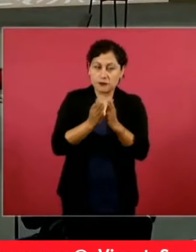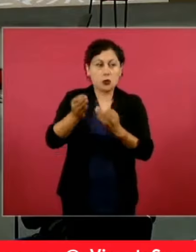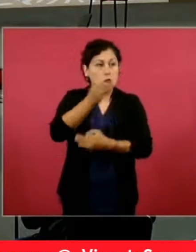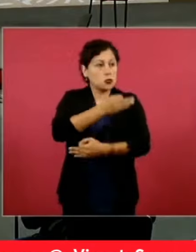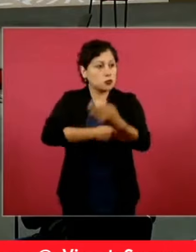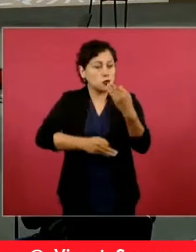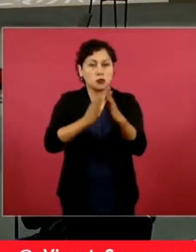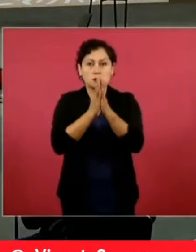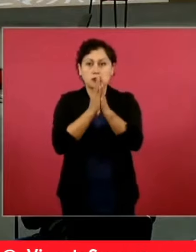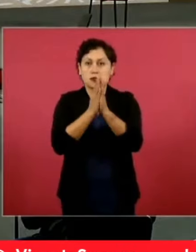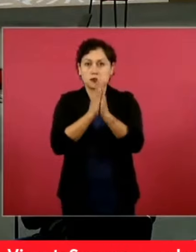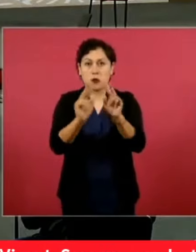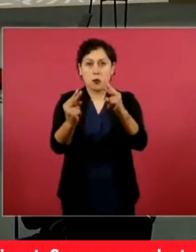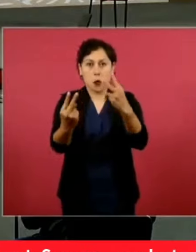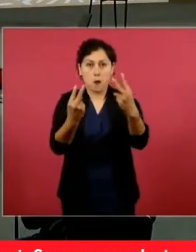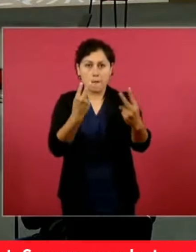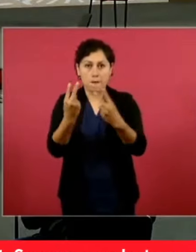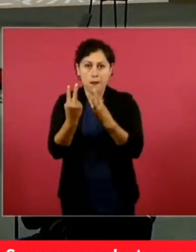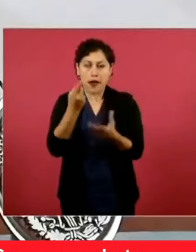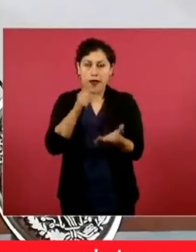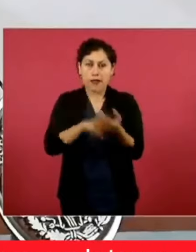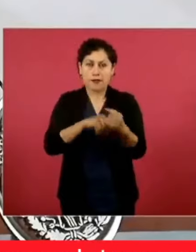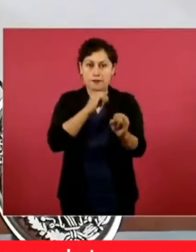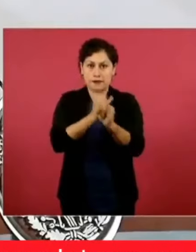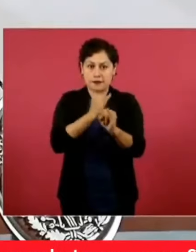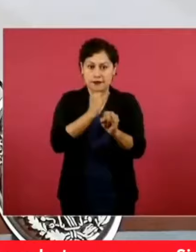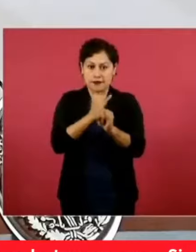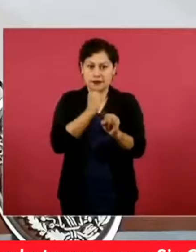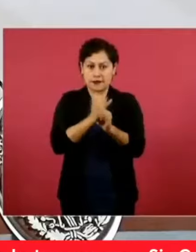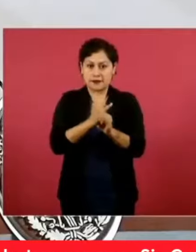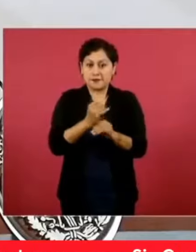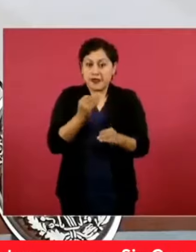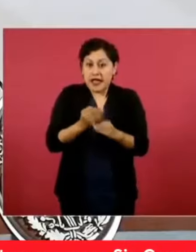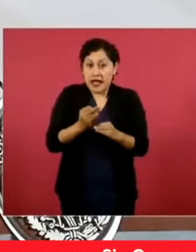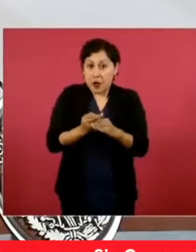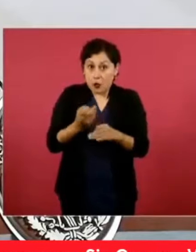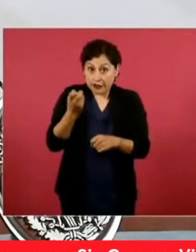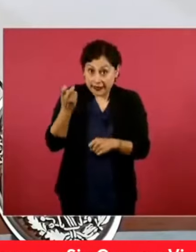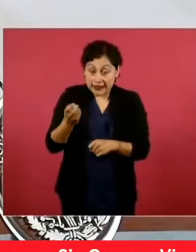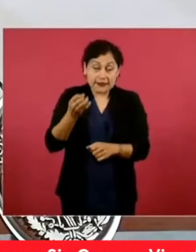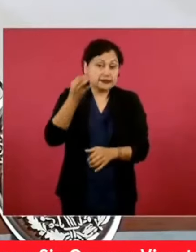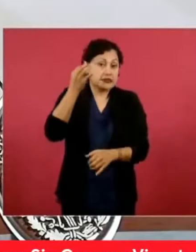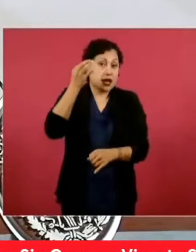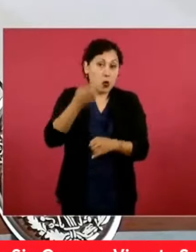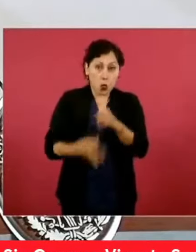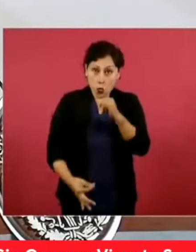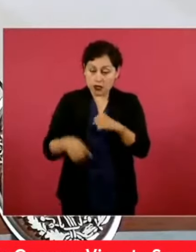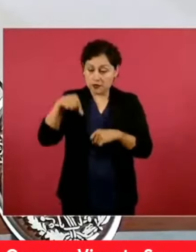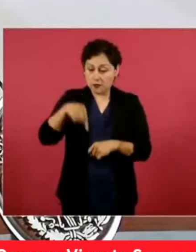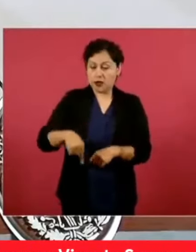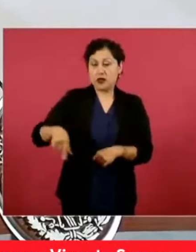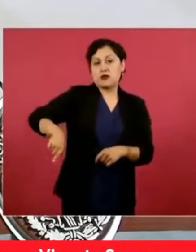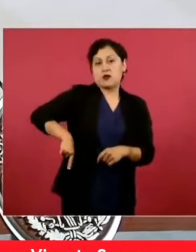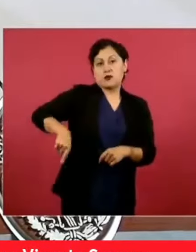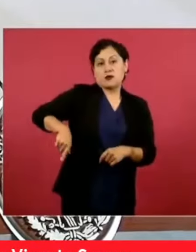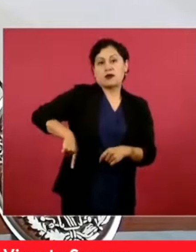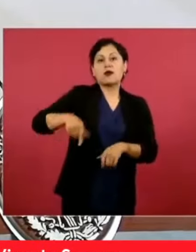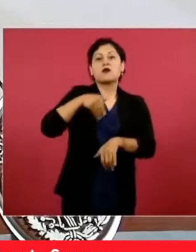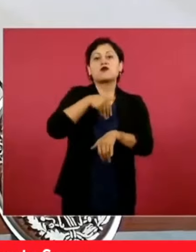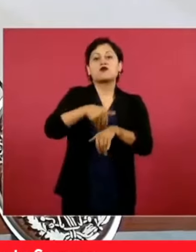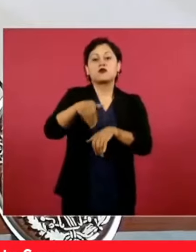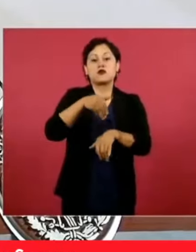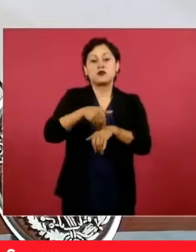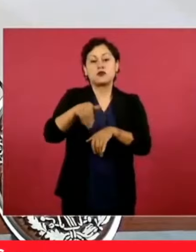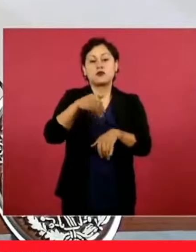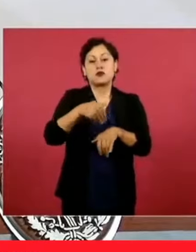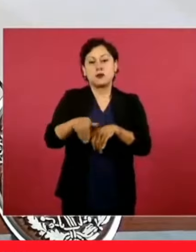redes sociales. Este es el último número de esta administración y con mucho orgullo lo decimos. Es el número correspondiente